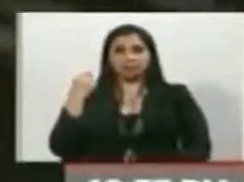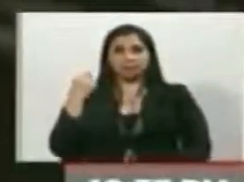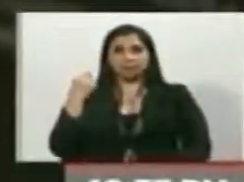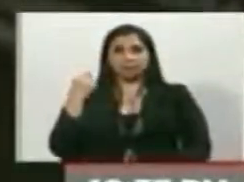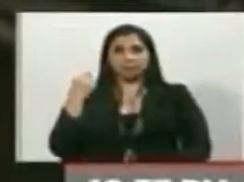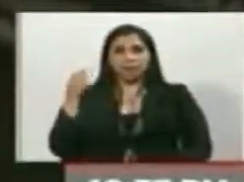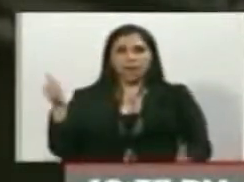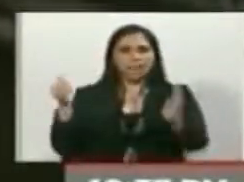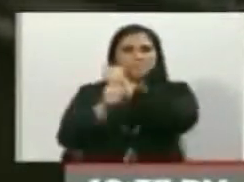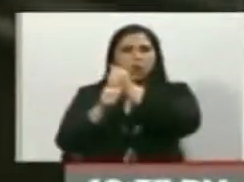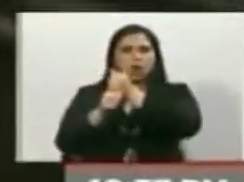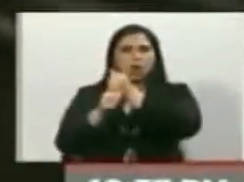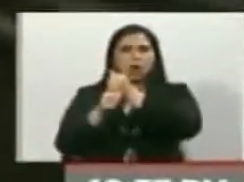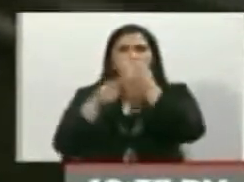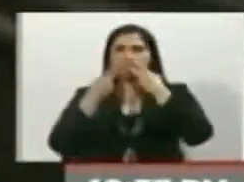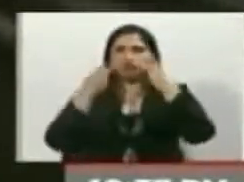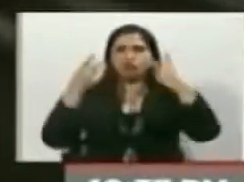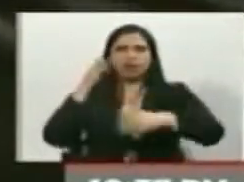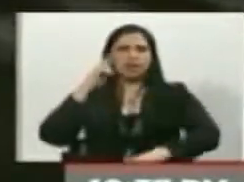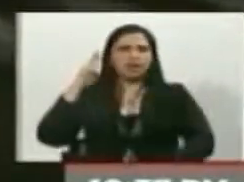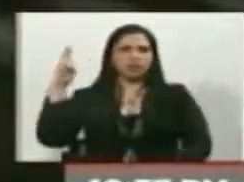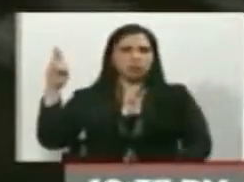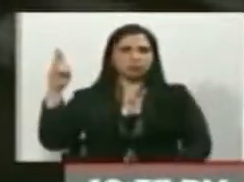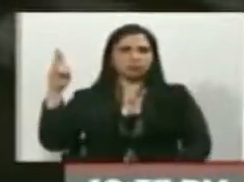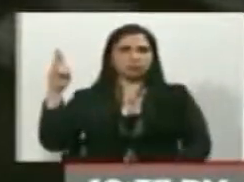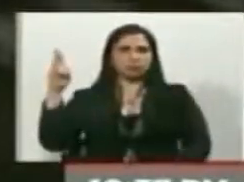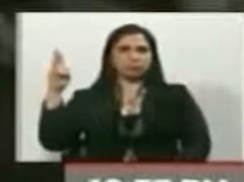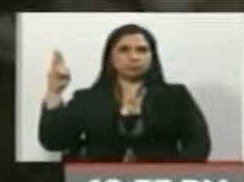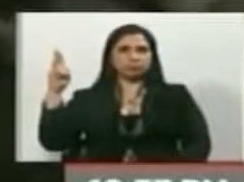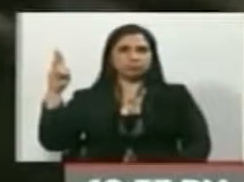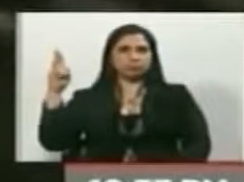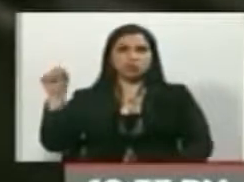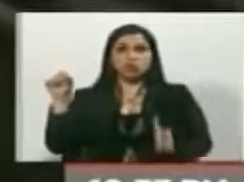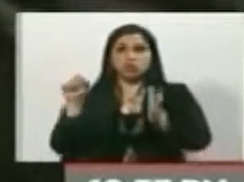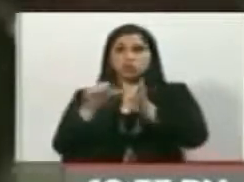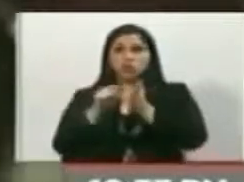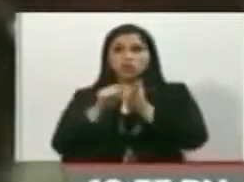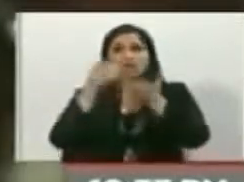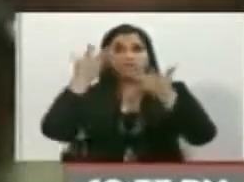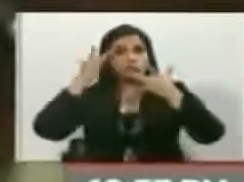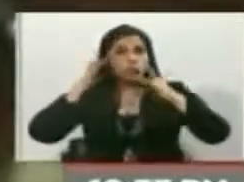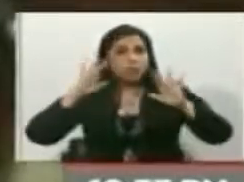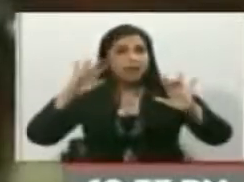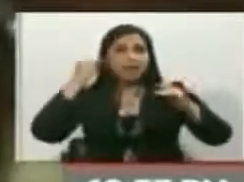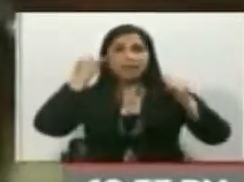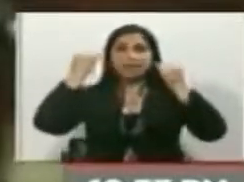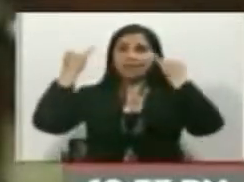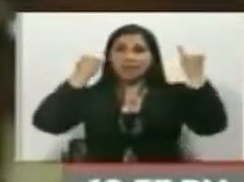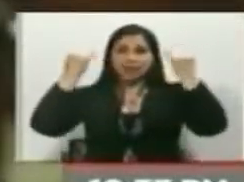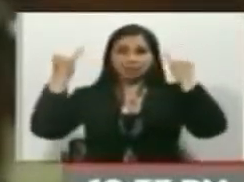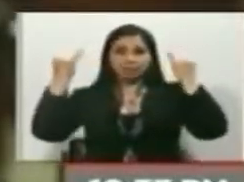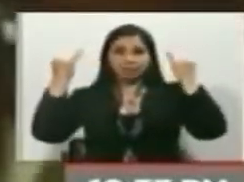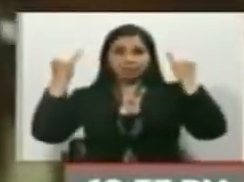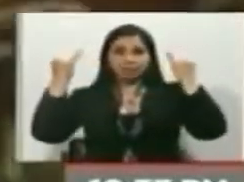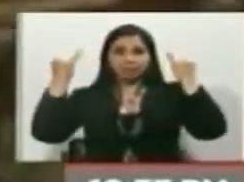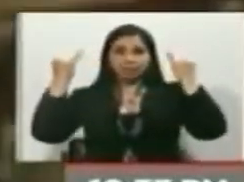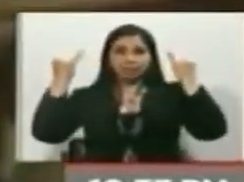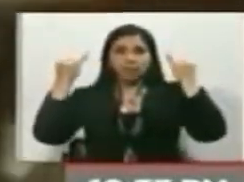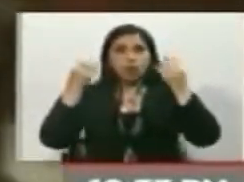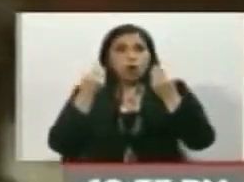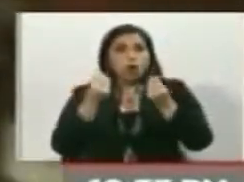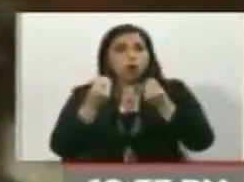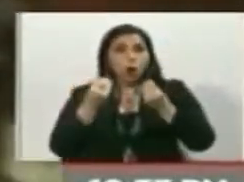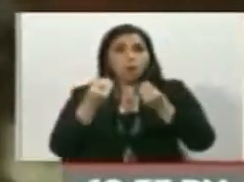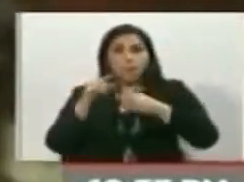captamos una comunicación por radio donde se sugiere la idea de que como en los